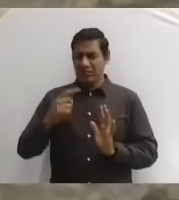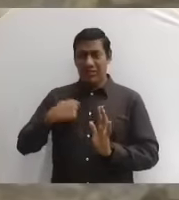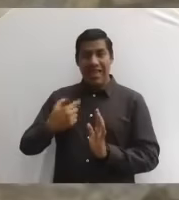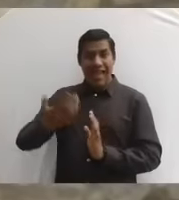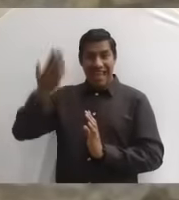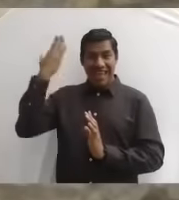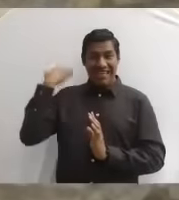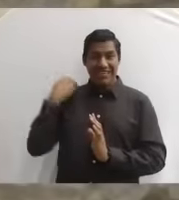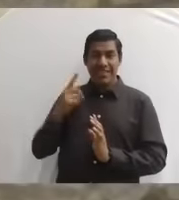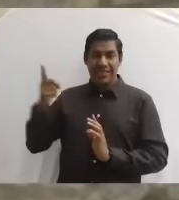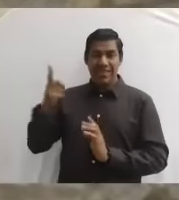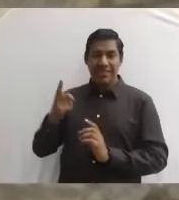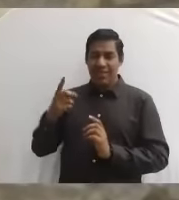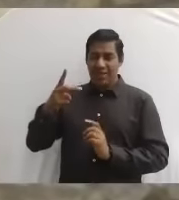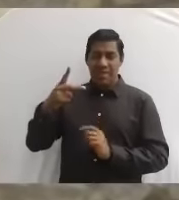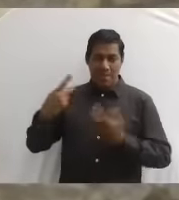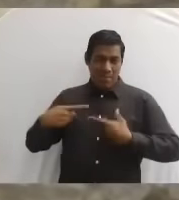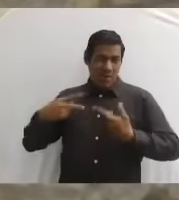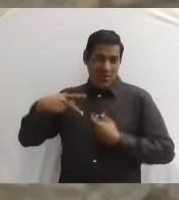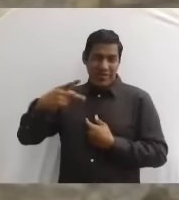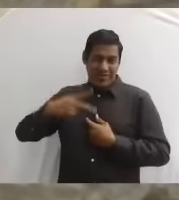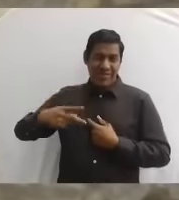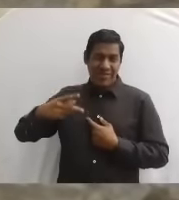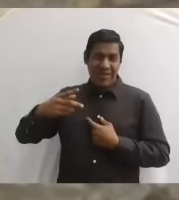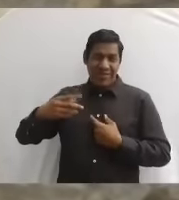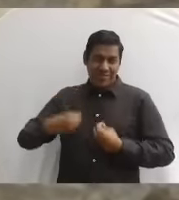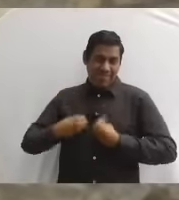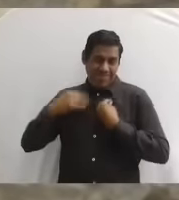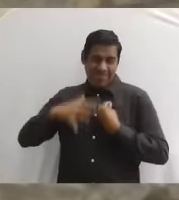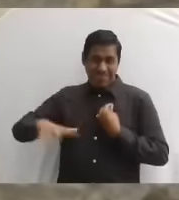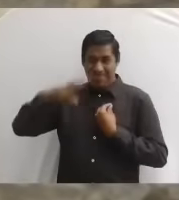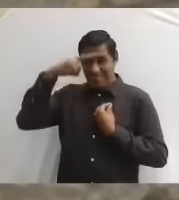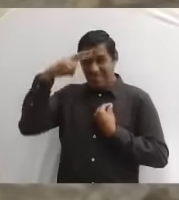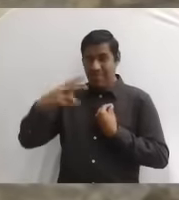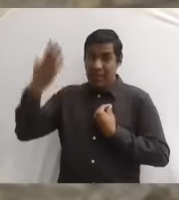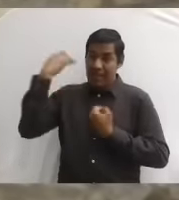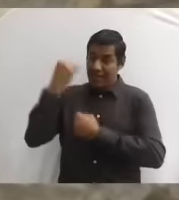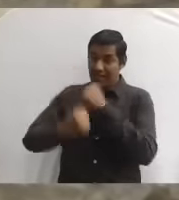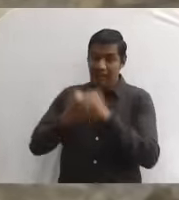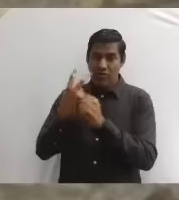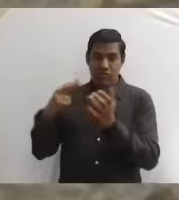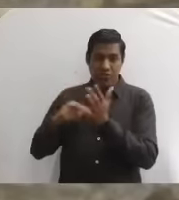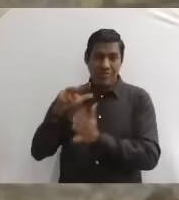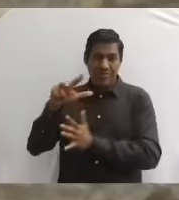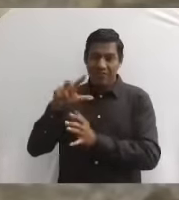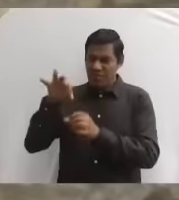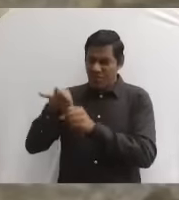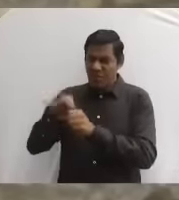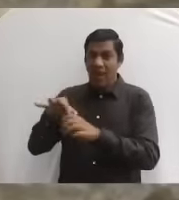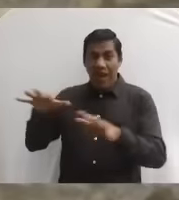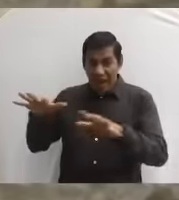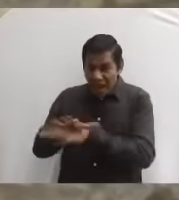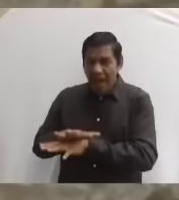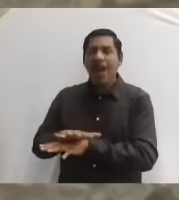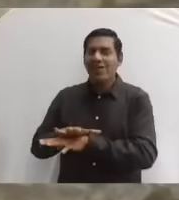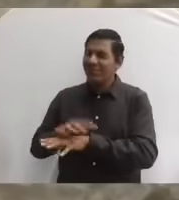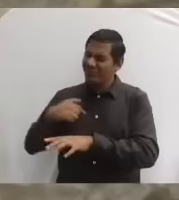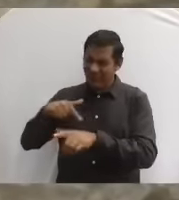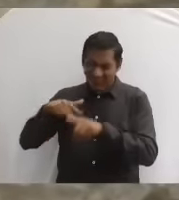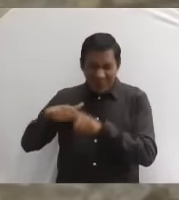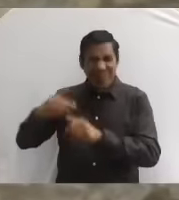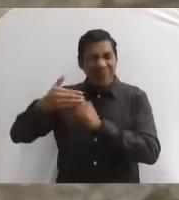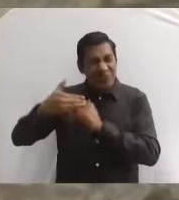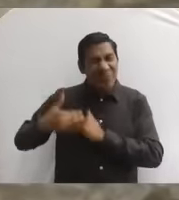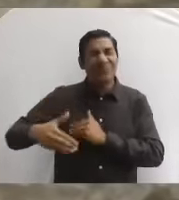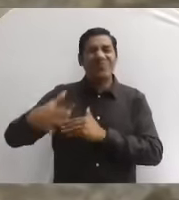decidió el pueblo de México en 2018. Estamos viviendo un momento